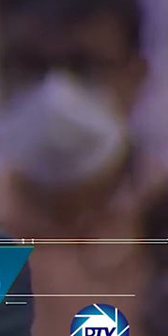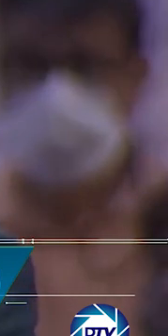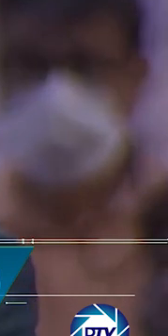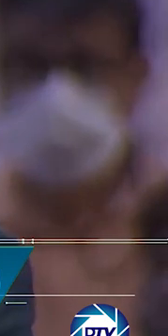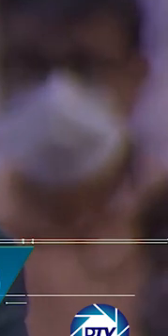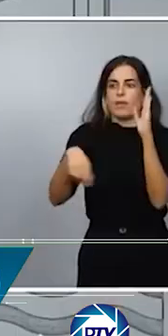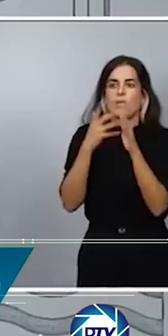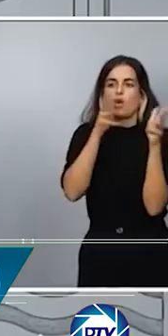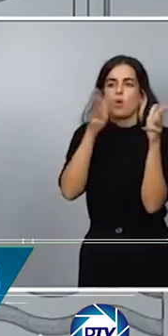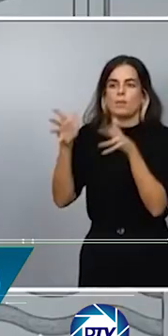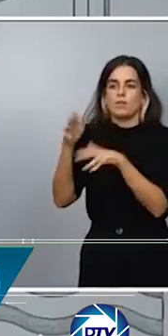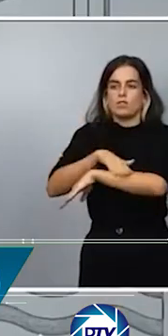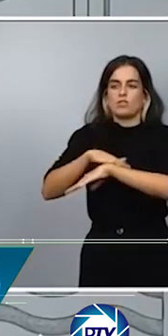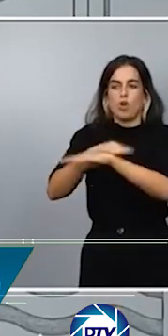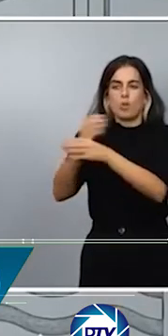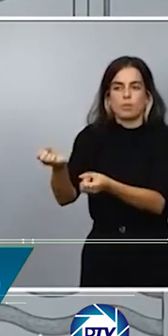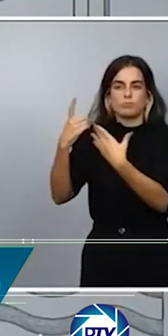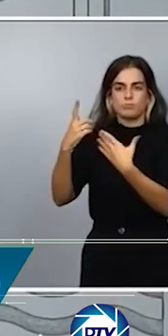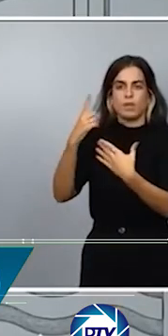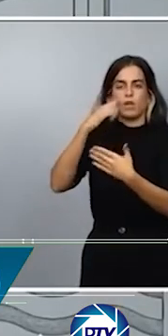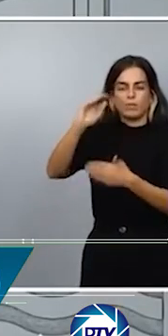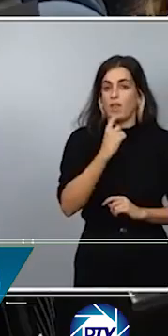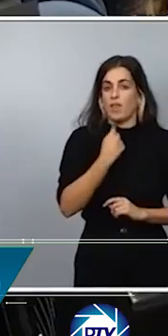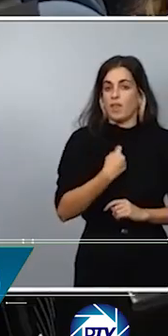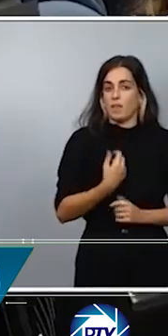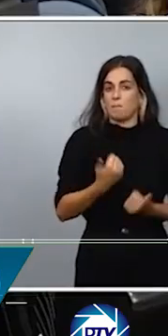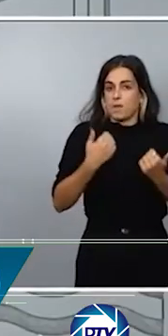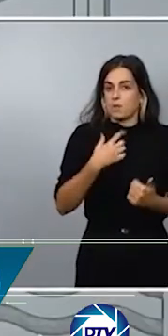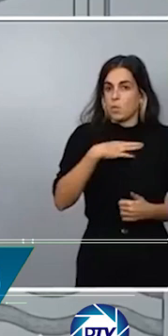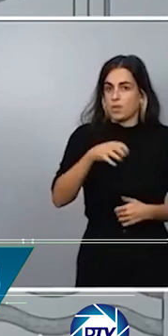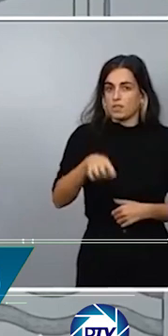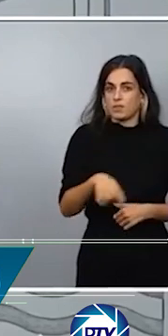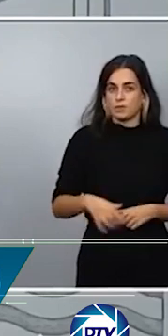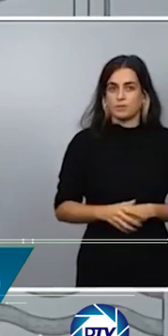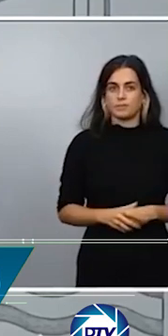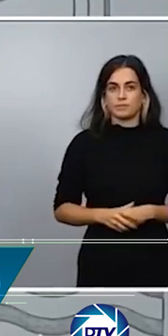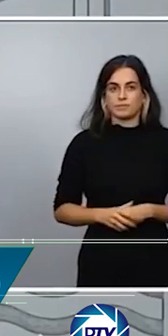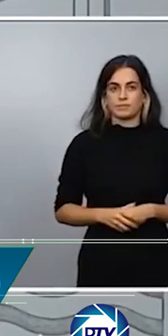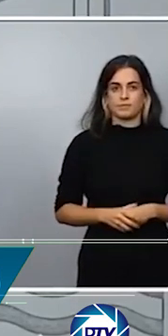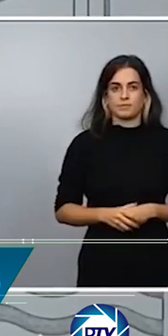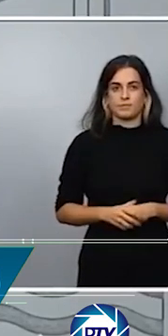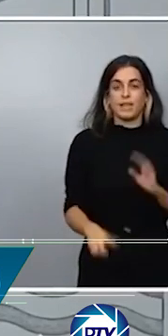unidad, por lo menos en apariencia, ¿eh? Yo entiendo que estas unidades así a la búlgara se producen